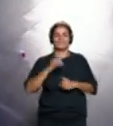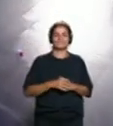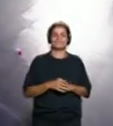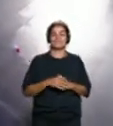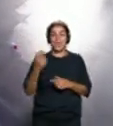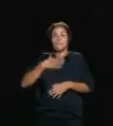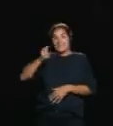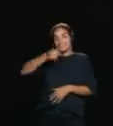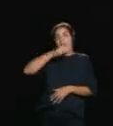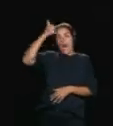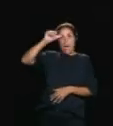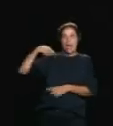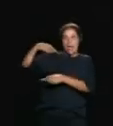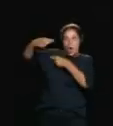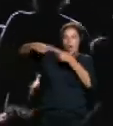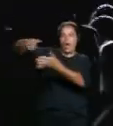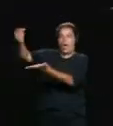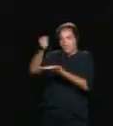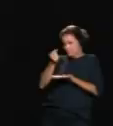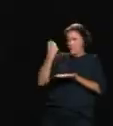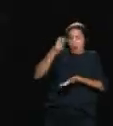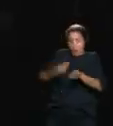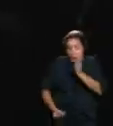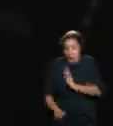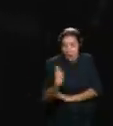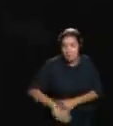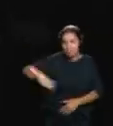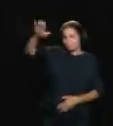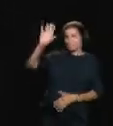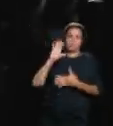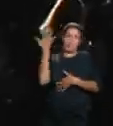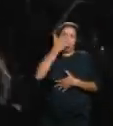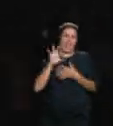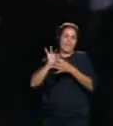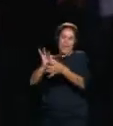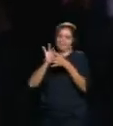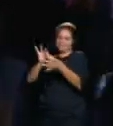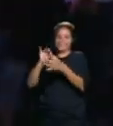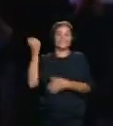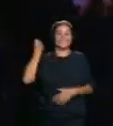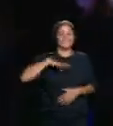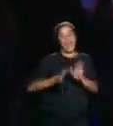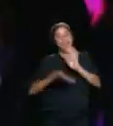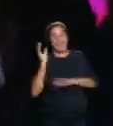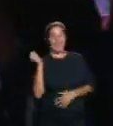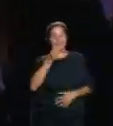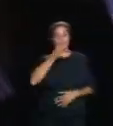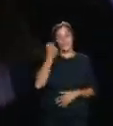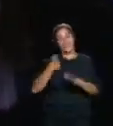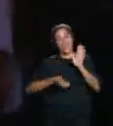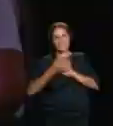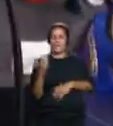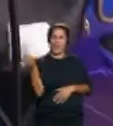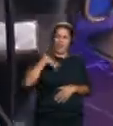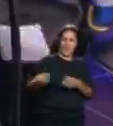De mis abuelos, ya nací carnavalero. Ya se va, la Sonora ya se va. Únete al son de